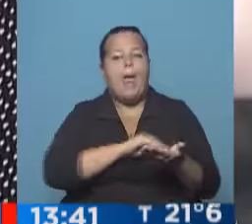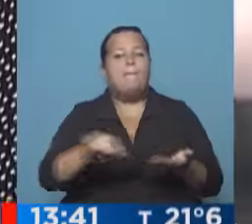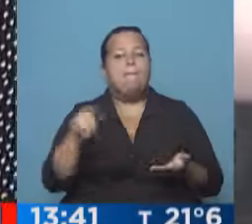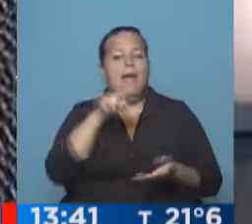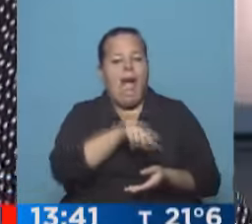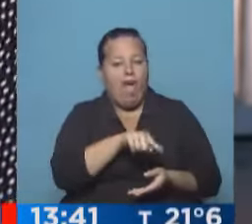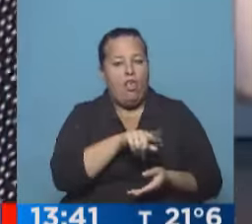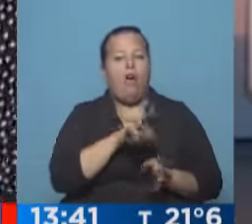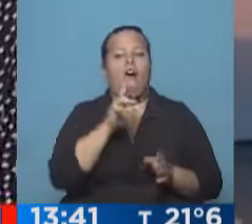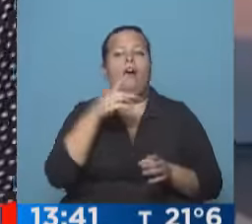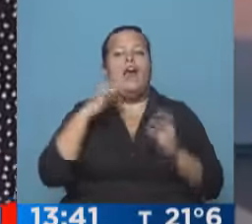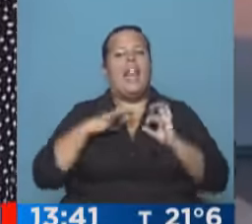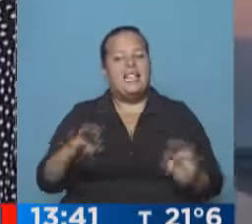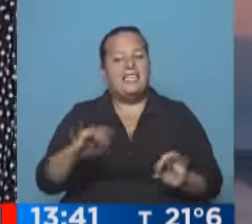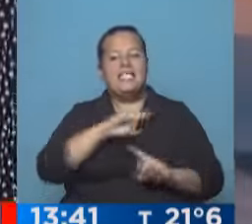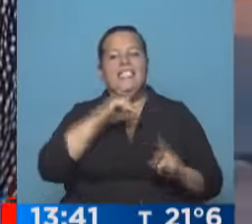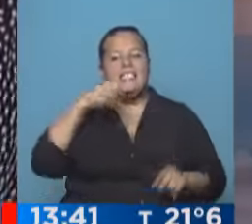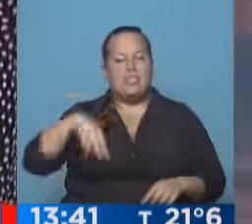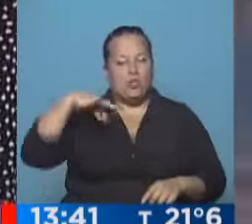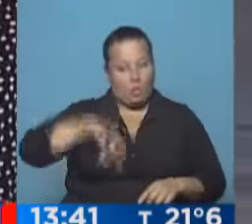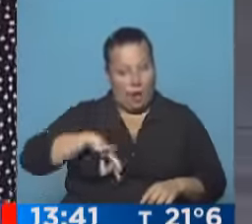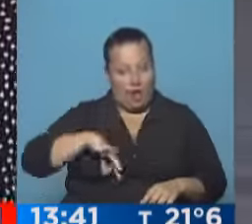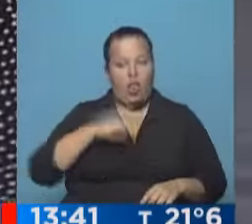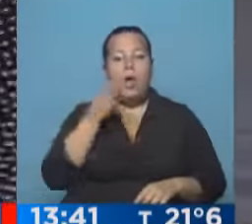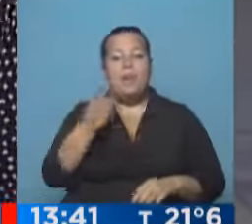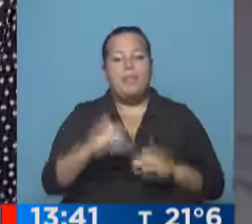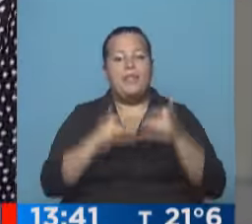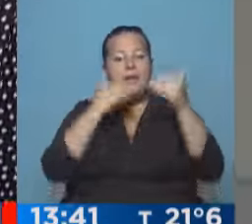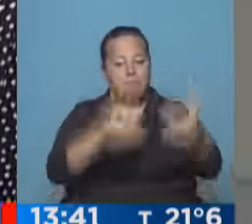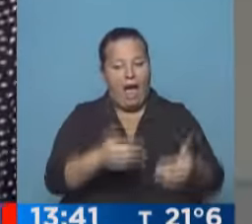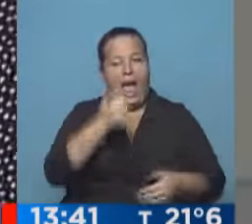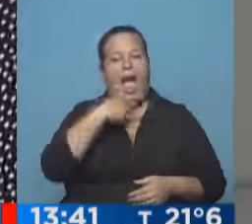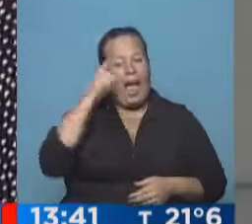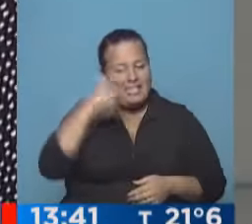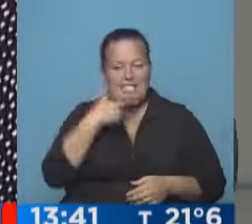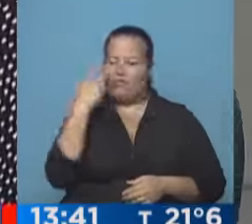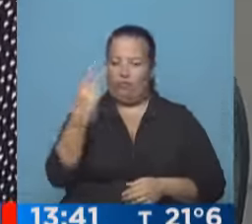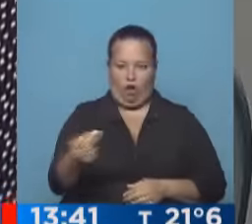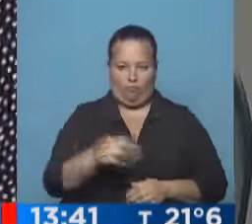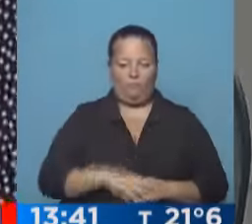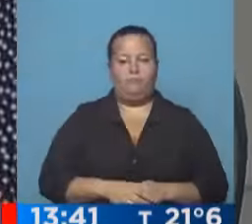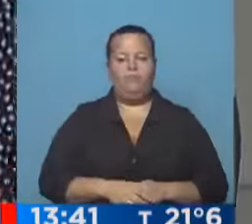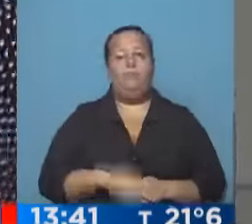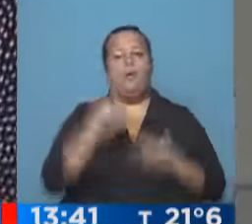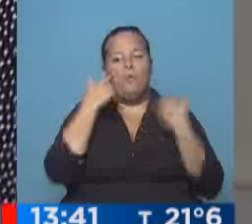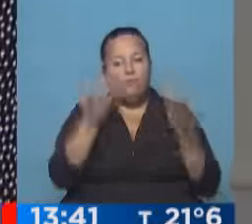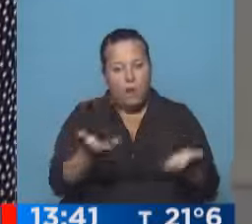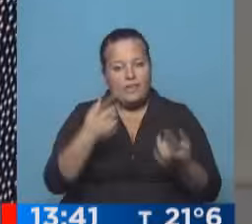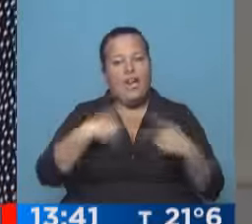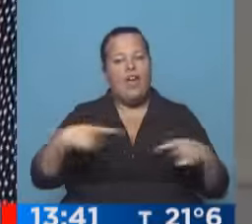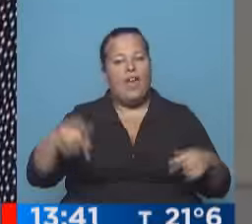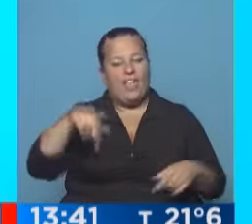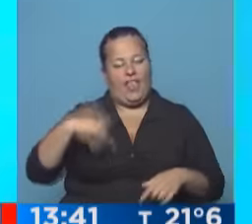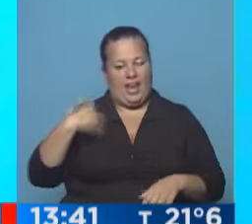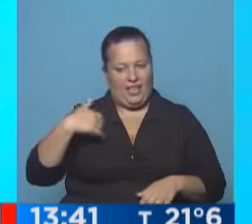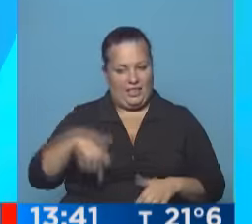de este organismo con una licencia sin goce de sueldo. Pidió una extensión y la ANSES decidió no renovársela. Compartimos ahora más noticias del